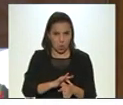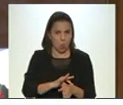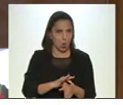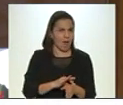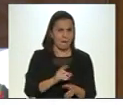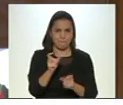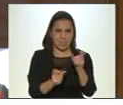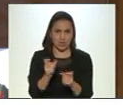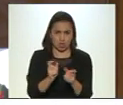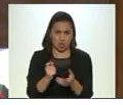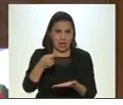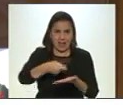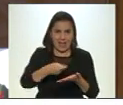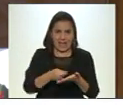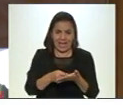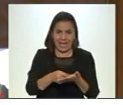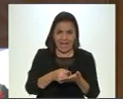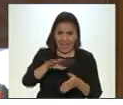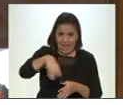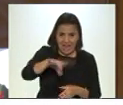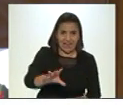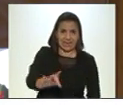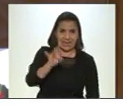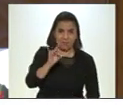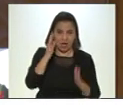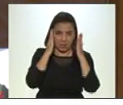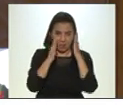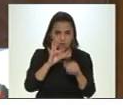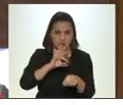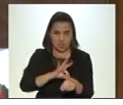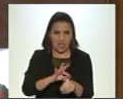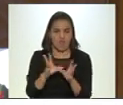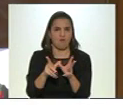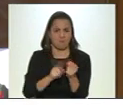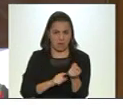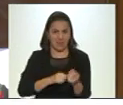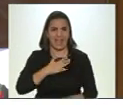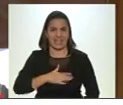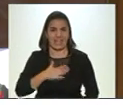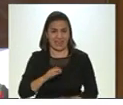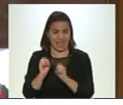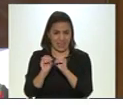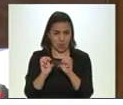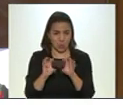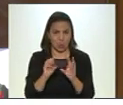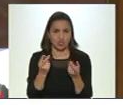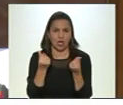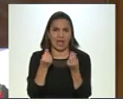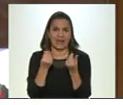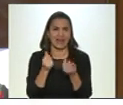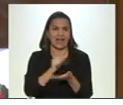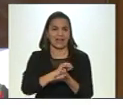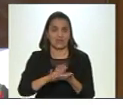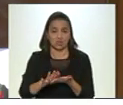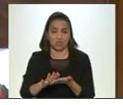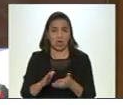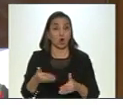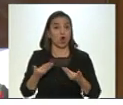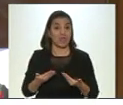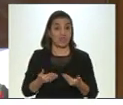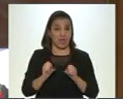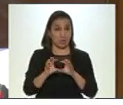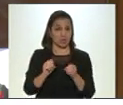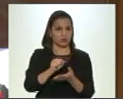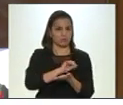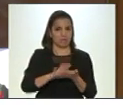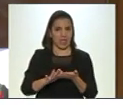para una atención médica, familias que aspiran a una educación de calidad, gratuita y de calidad. Hoy día es de gratuita, pero la promesa